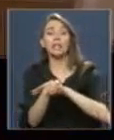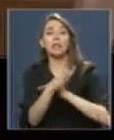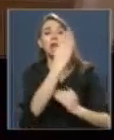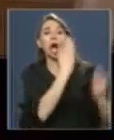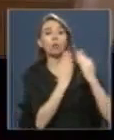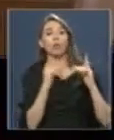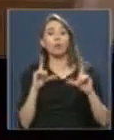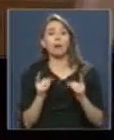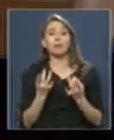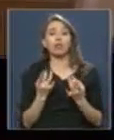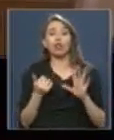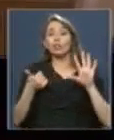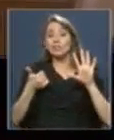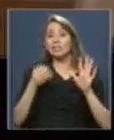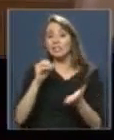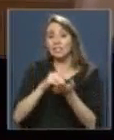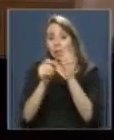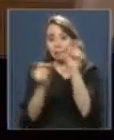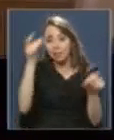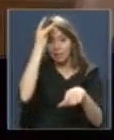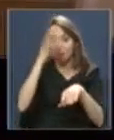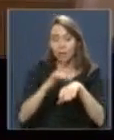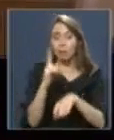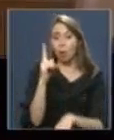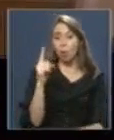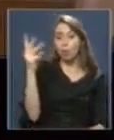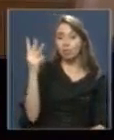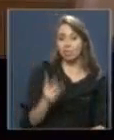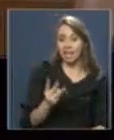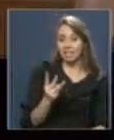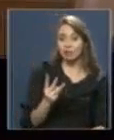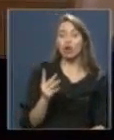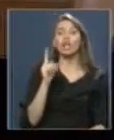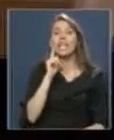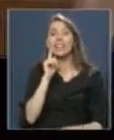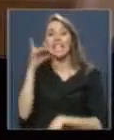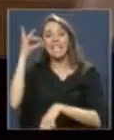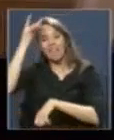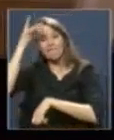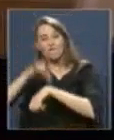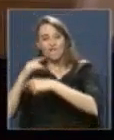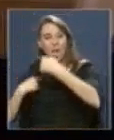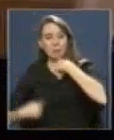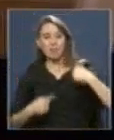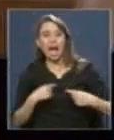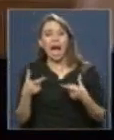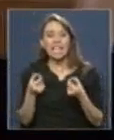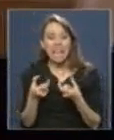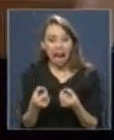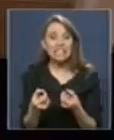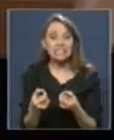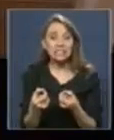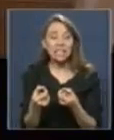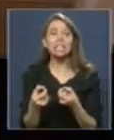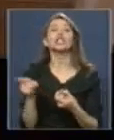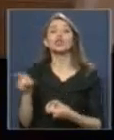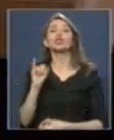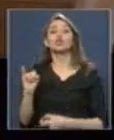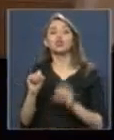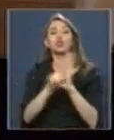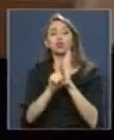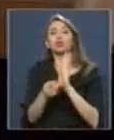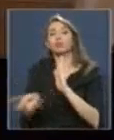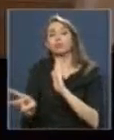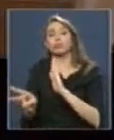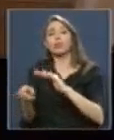pacientes. Solo un tercio, es decir, asociado a las enfermedades oncológicas, de cáncer, tienen